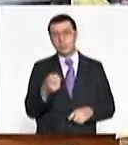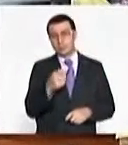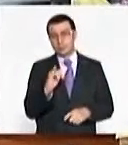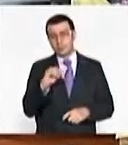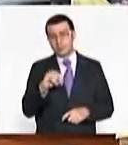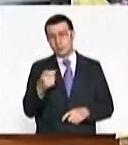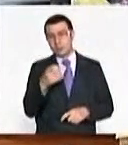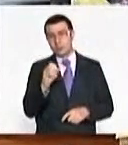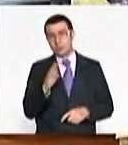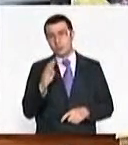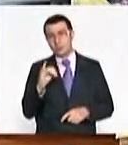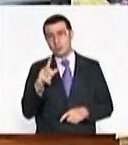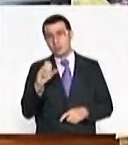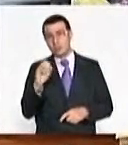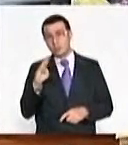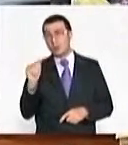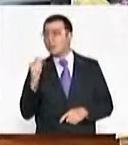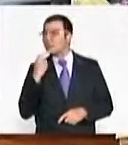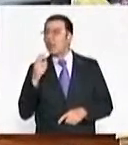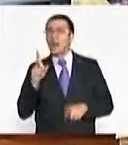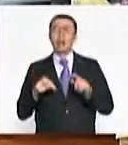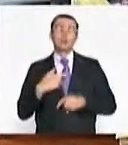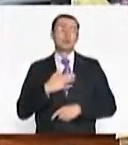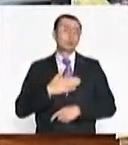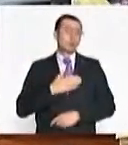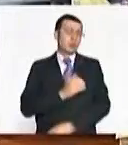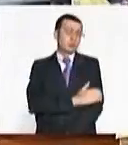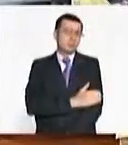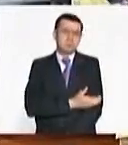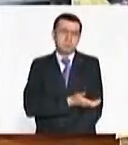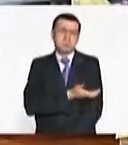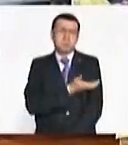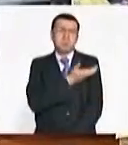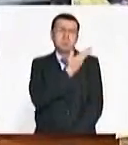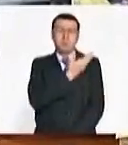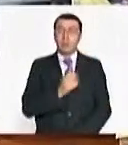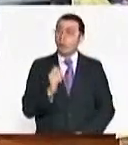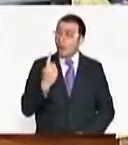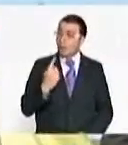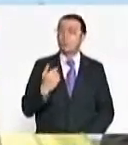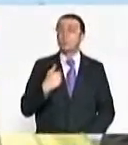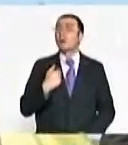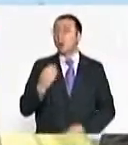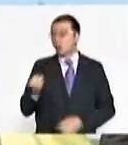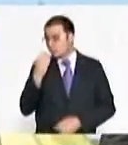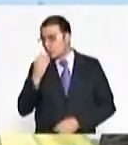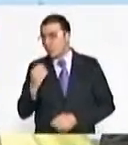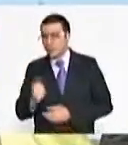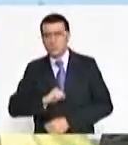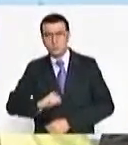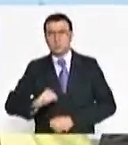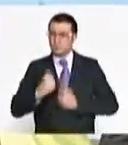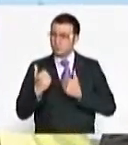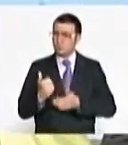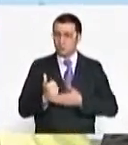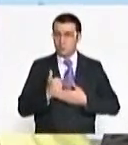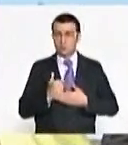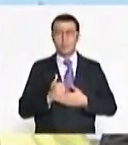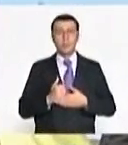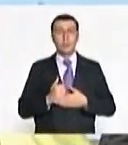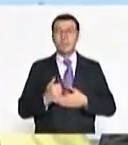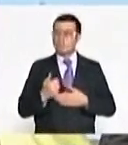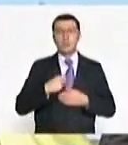estoy anticoagulado o tengo hipertensión. Yo voy a tratar de resolver algunas preguntas, si usted se acuerda, algunas que nos hacen en la